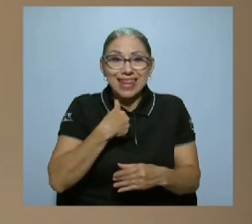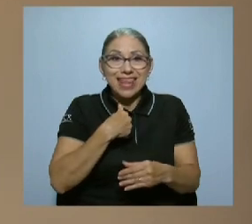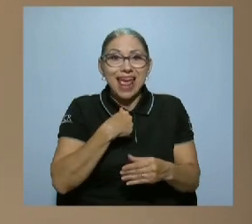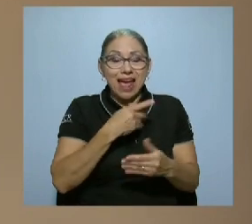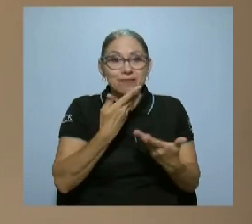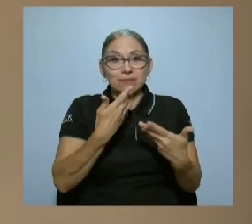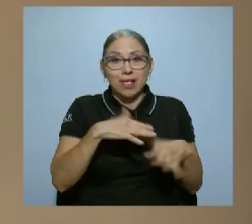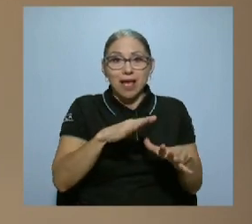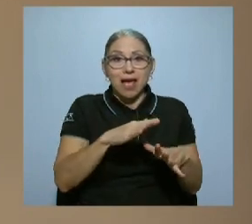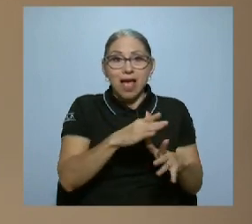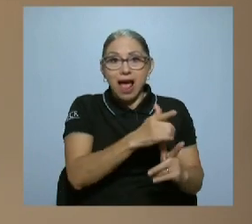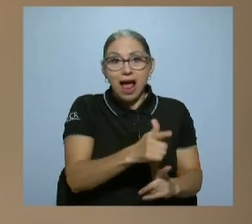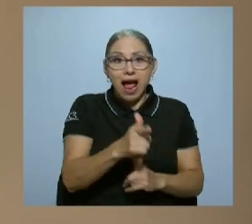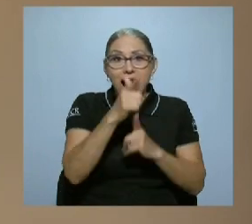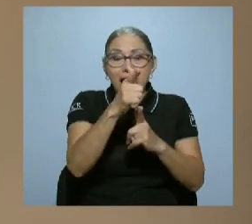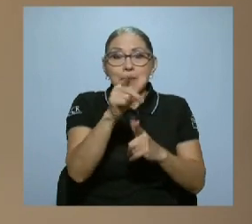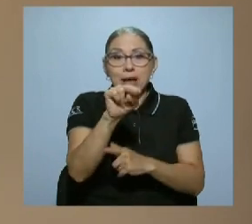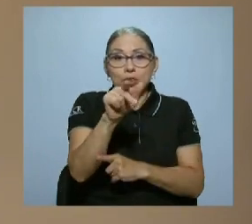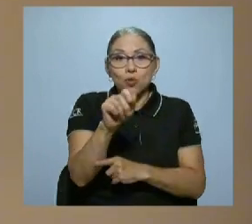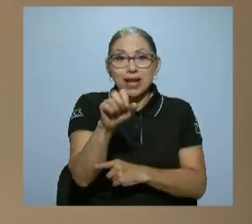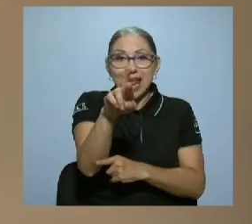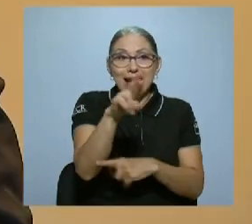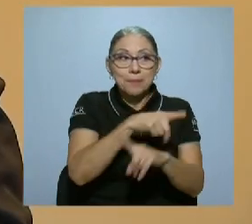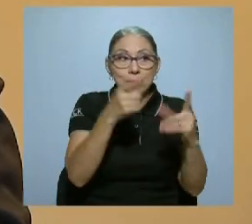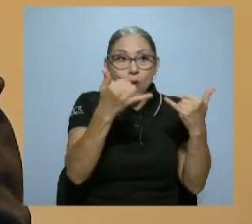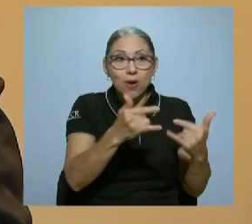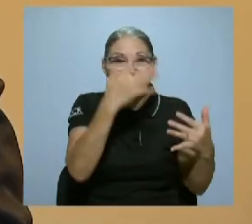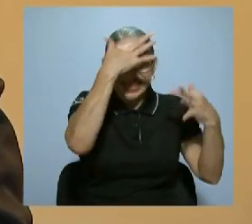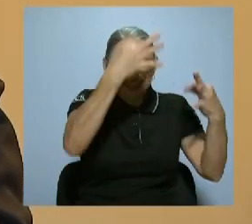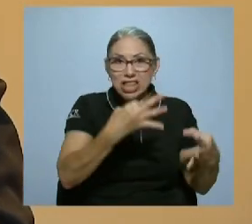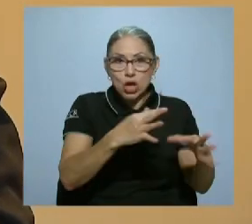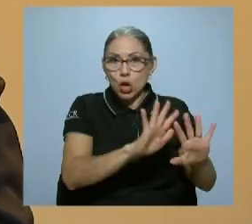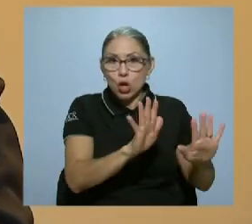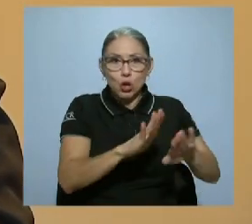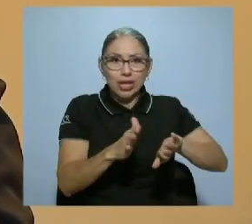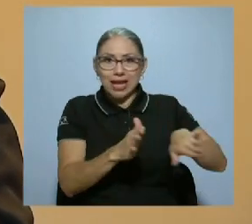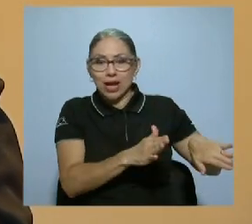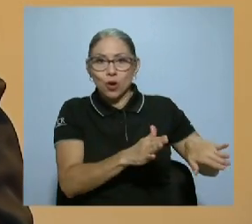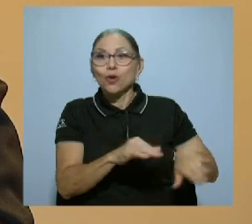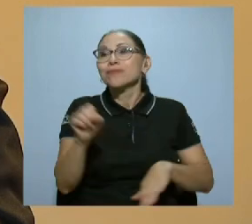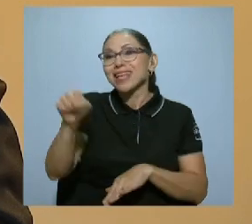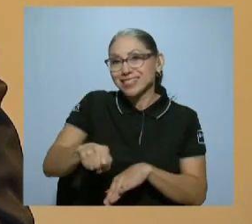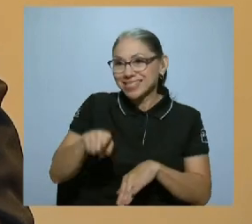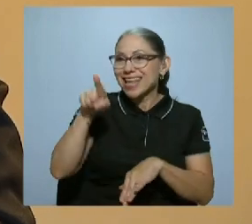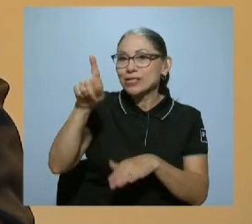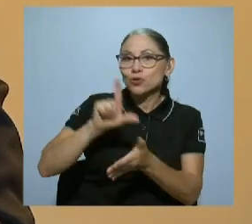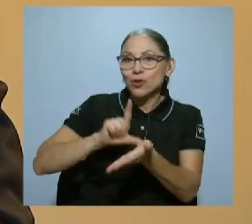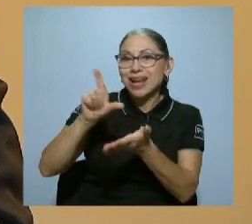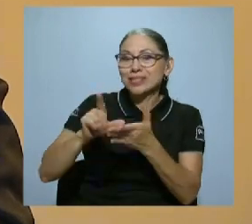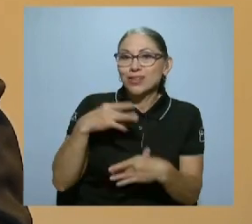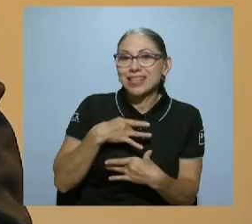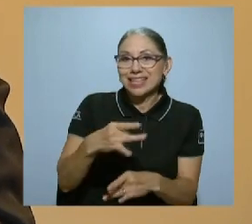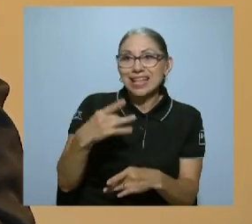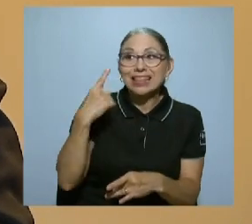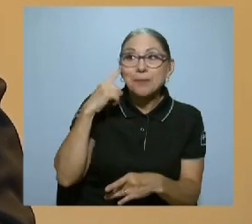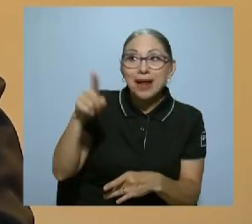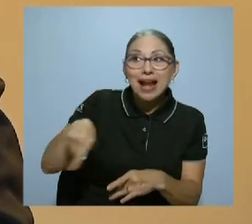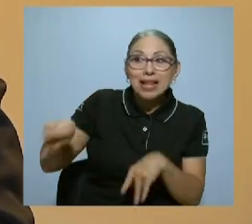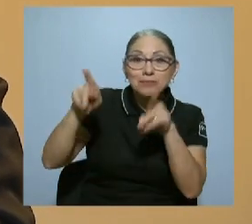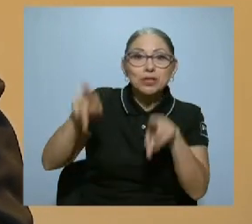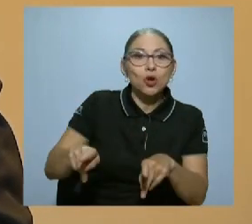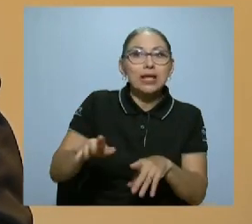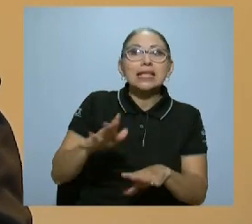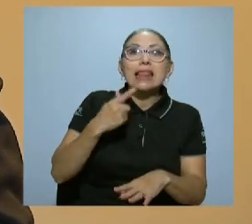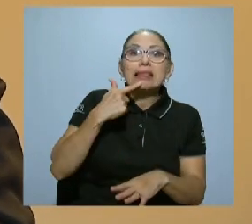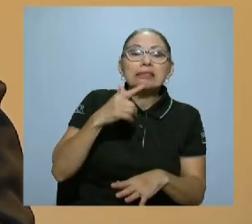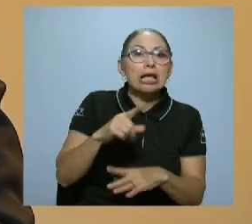decidió no tenerlo. Sí, esto nos da una lección interesante para los que arguyen en contra de las armas nucleares. Yo estoy en contra de las armas